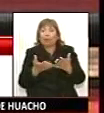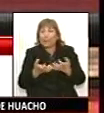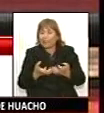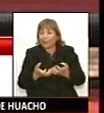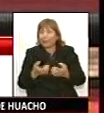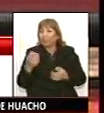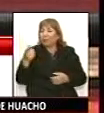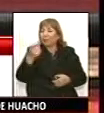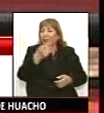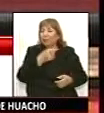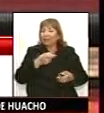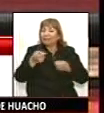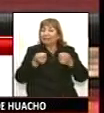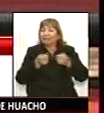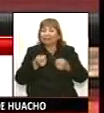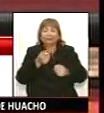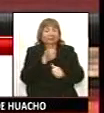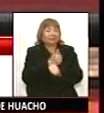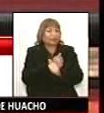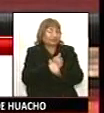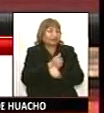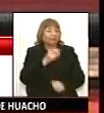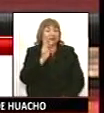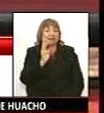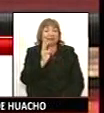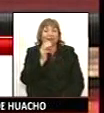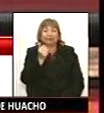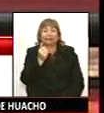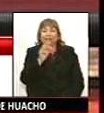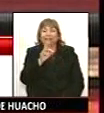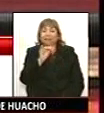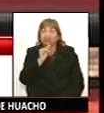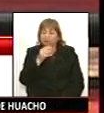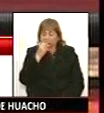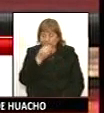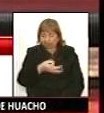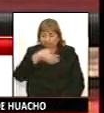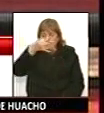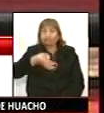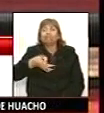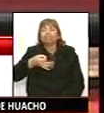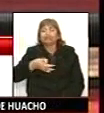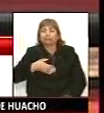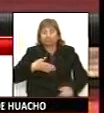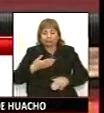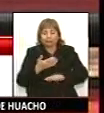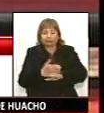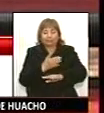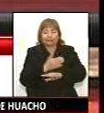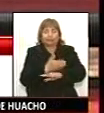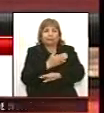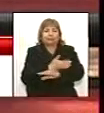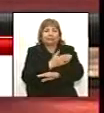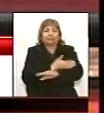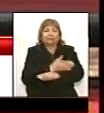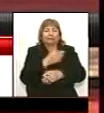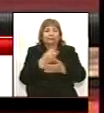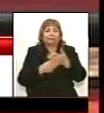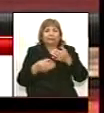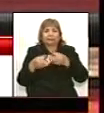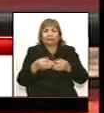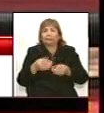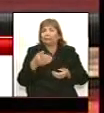que la unidad ejecutora Ayacucho-Huari sea una realidad. Y esto va a permitir, por supuesto, avanzar en este proyecto emblemático